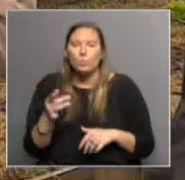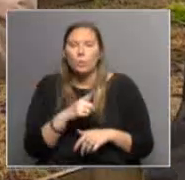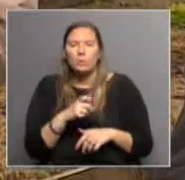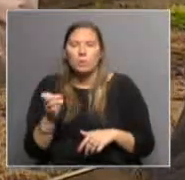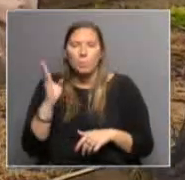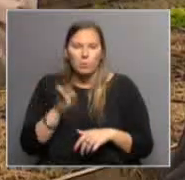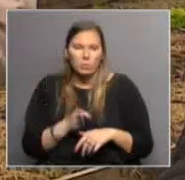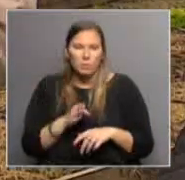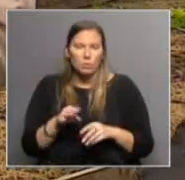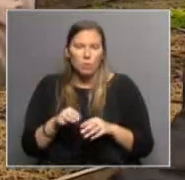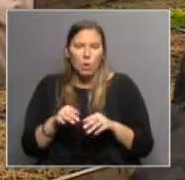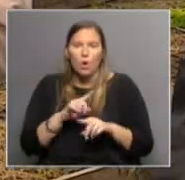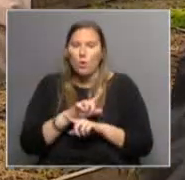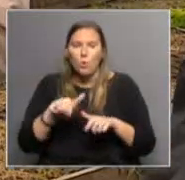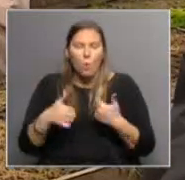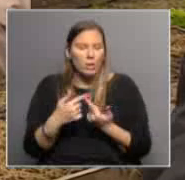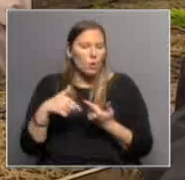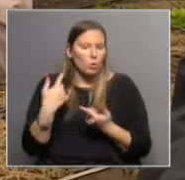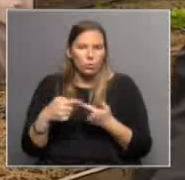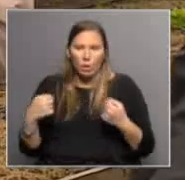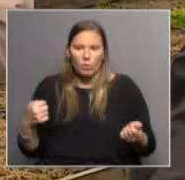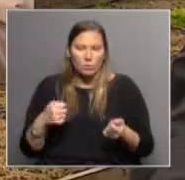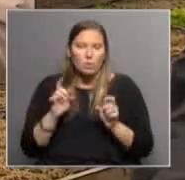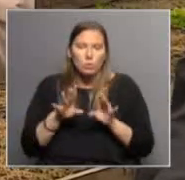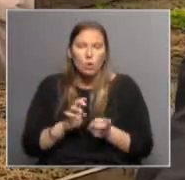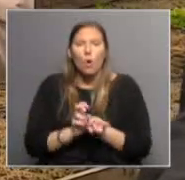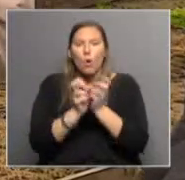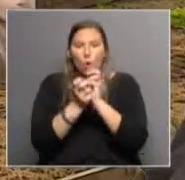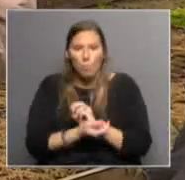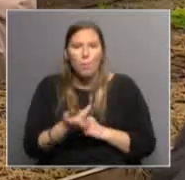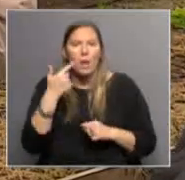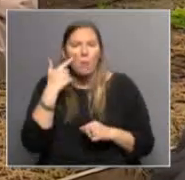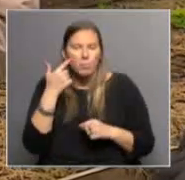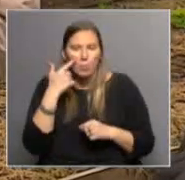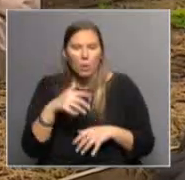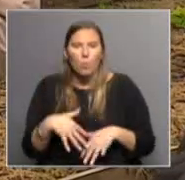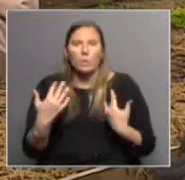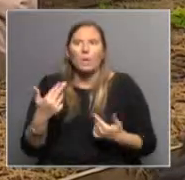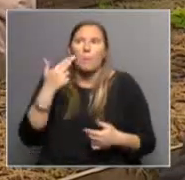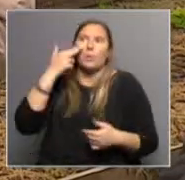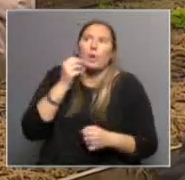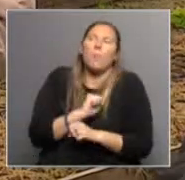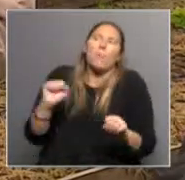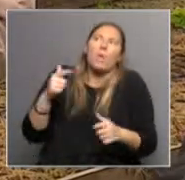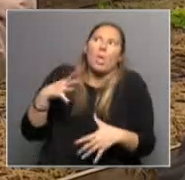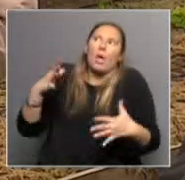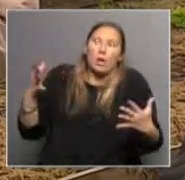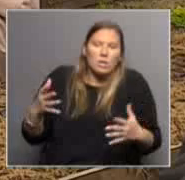100% sobre compost, o sea, no usamos ningún otro material que no sea compost, justamente para probar cualquier problema que pueda tener el